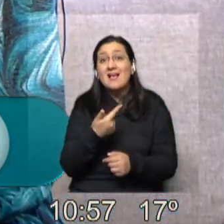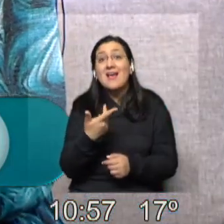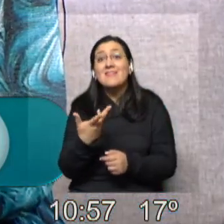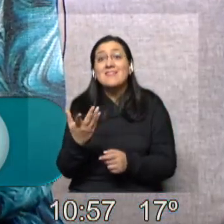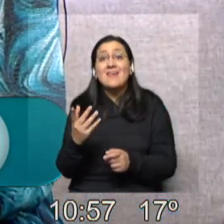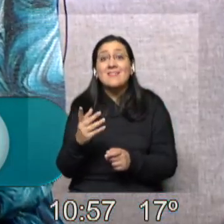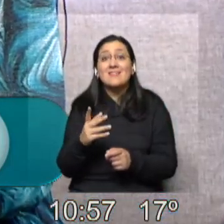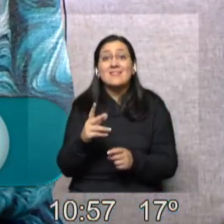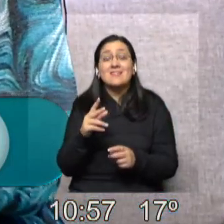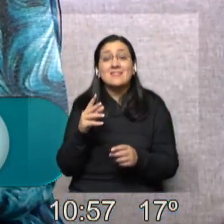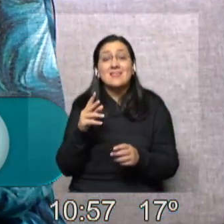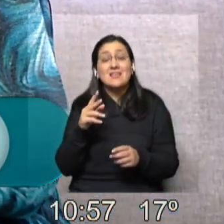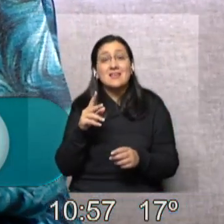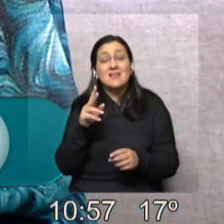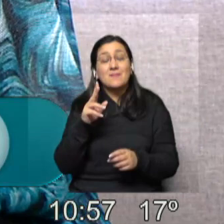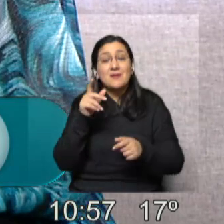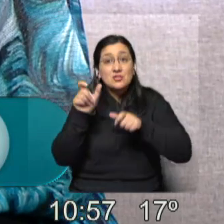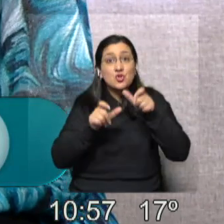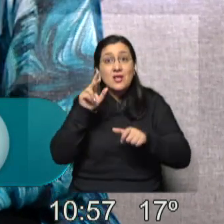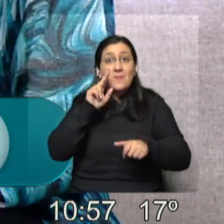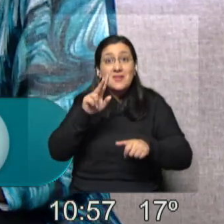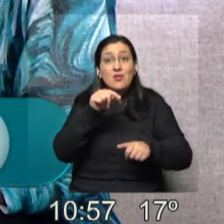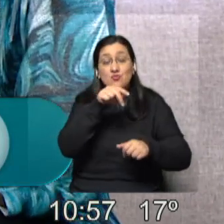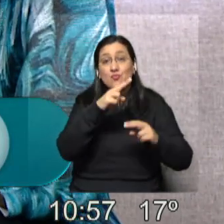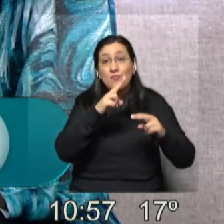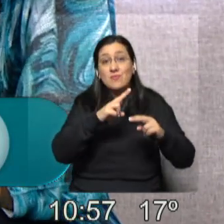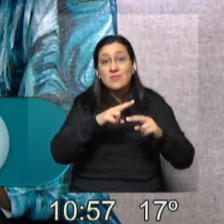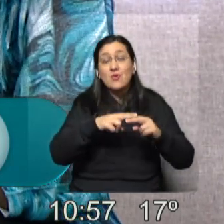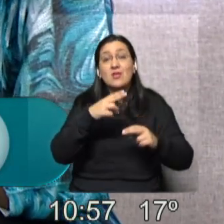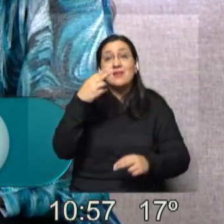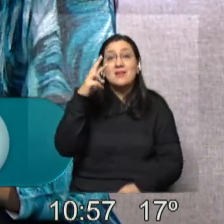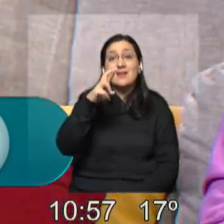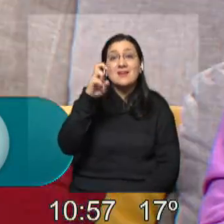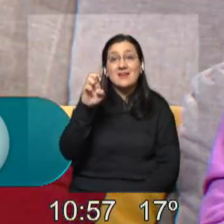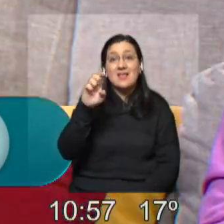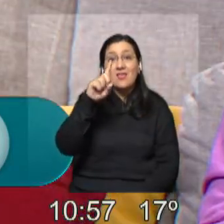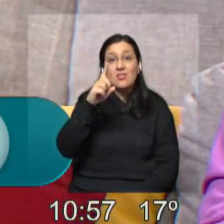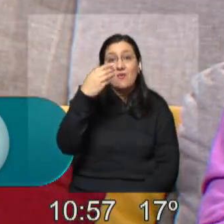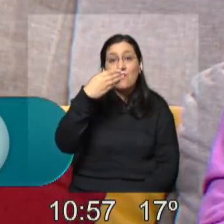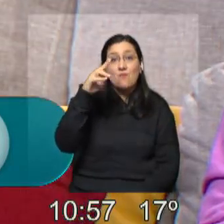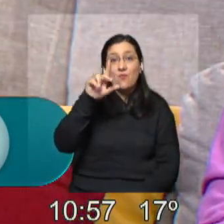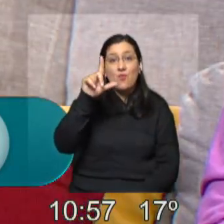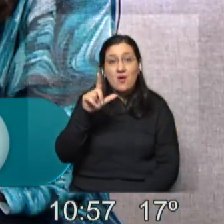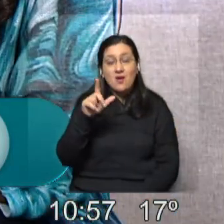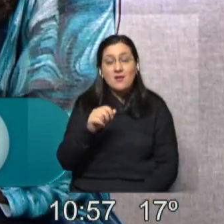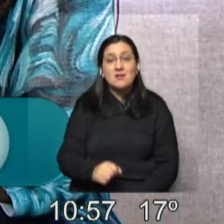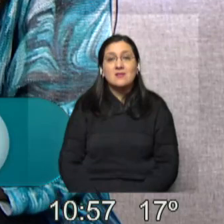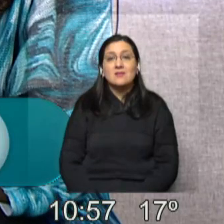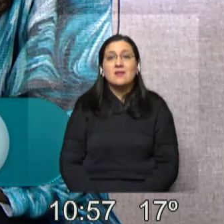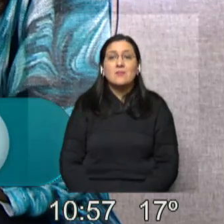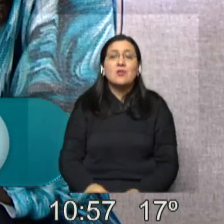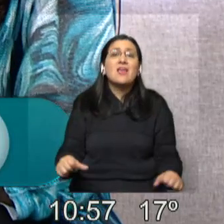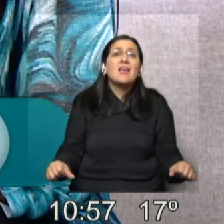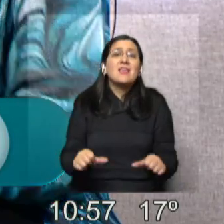aquella. En España. En España, sí, en el Red Bull de Madrid. A mí me maravilla eso, ¿entendés? Porque uno, ¿qué quiere